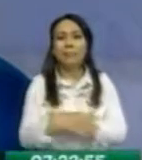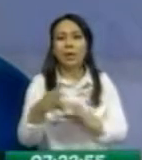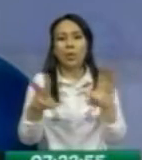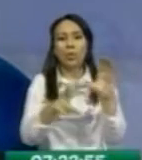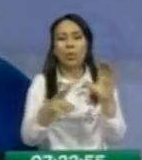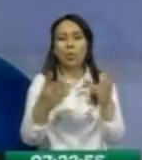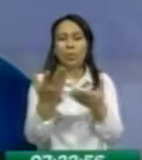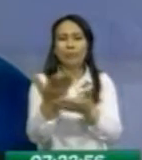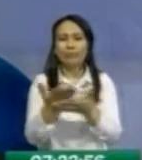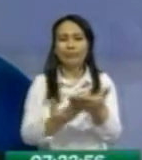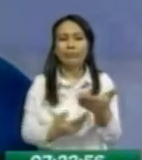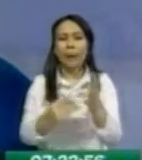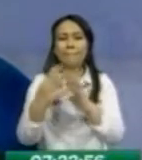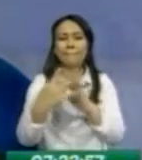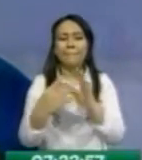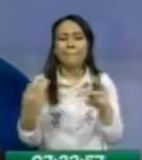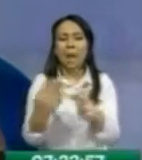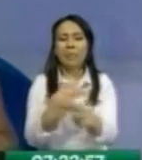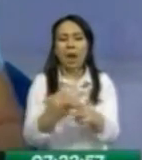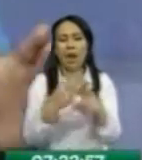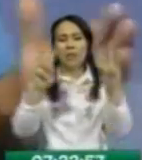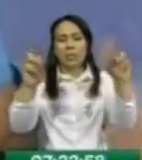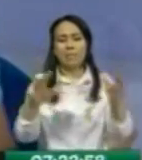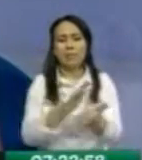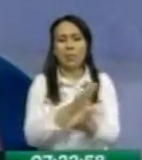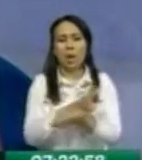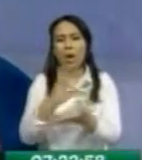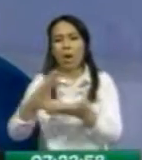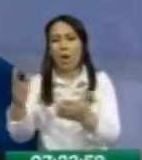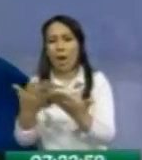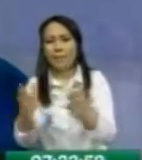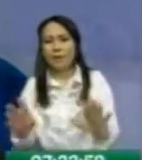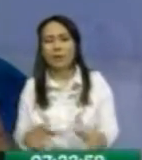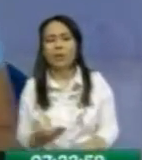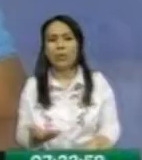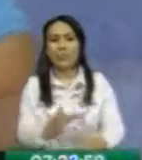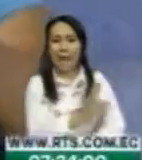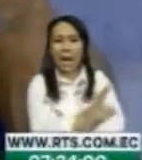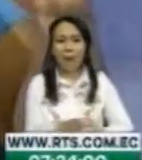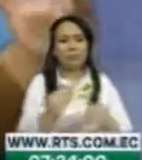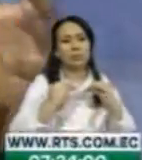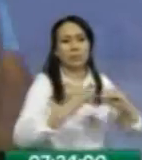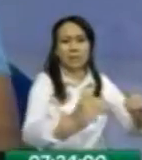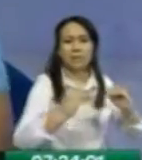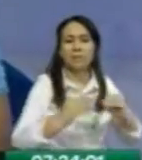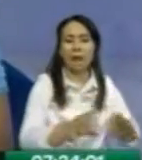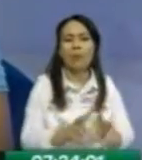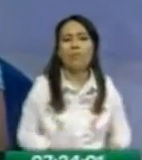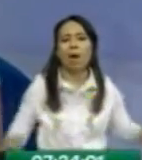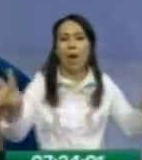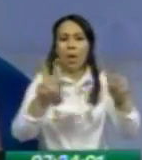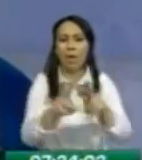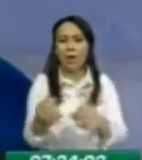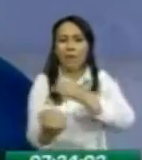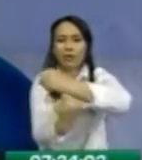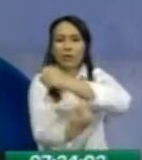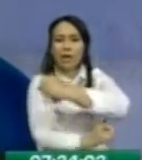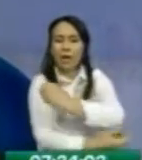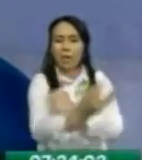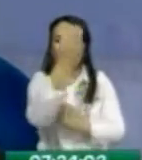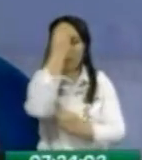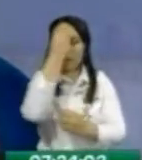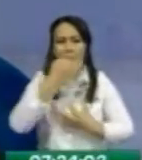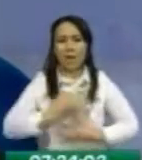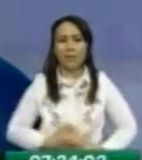que el presidente Moreno ha propuesto, no solo con la reapertura de las escuelas rurales, sino en general el fortalecer la educación de la cívica,